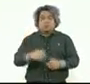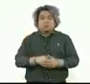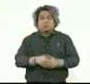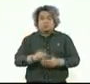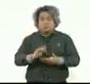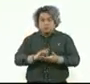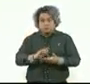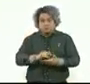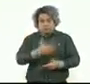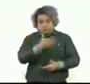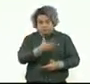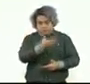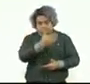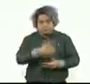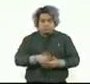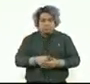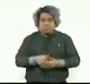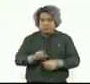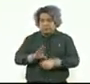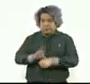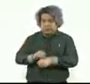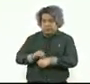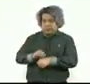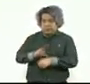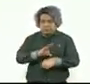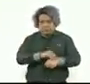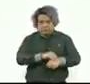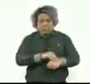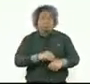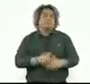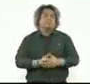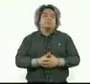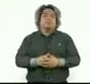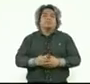Gracias, maestro Ferrer. Con su permiso, doctora Sheinbaum.